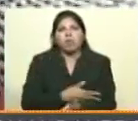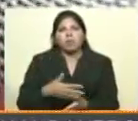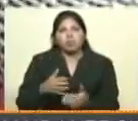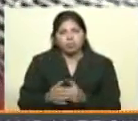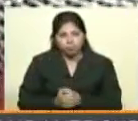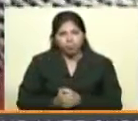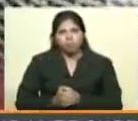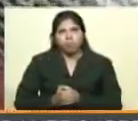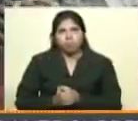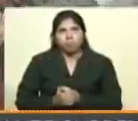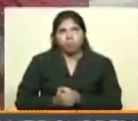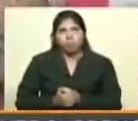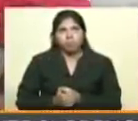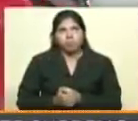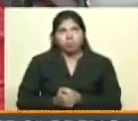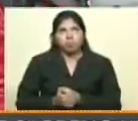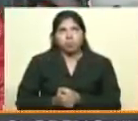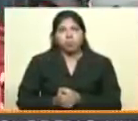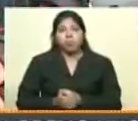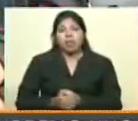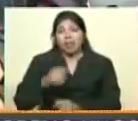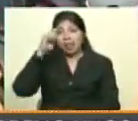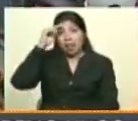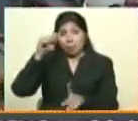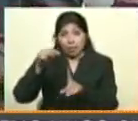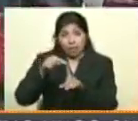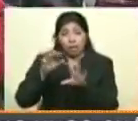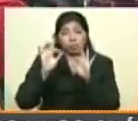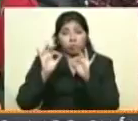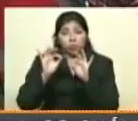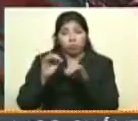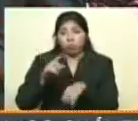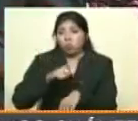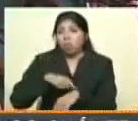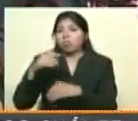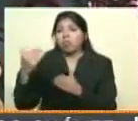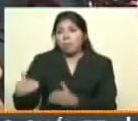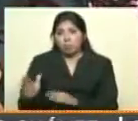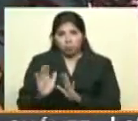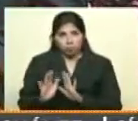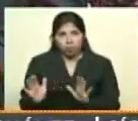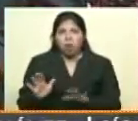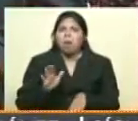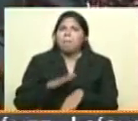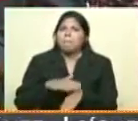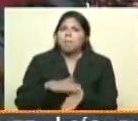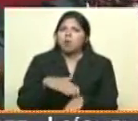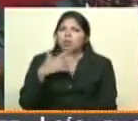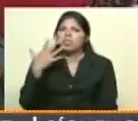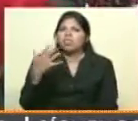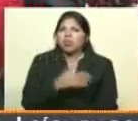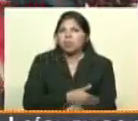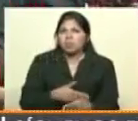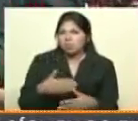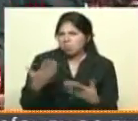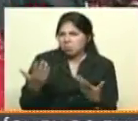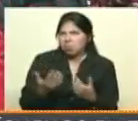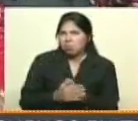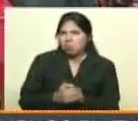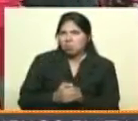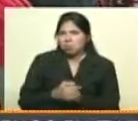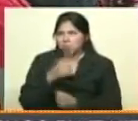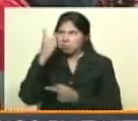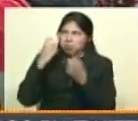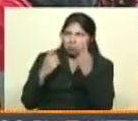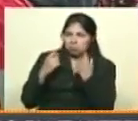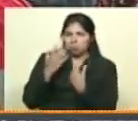Venezuela. La meta por ahora. ¿Por qué 5 millones de carnet? Ustedes se preguntarán.